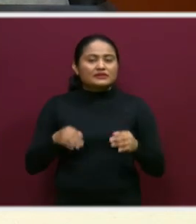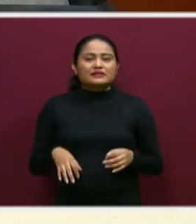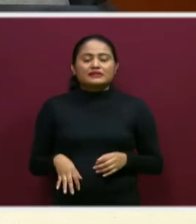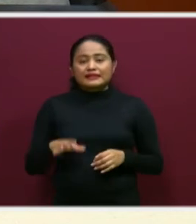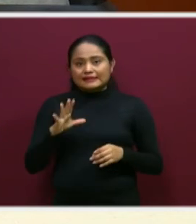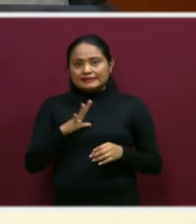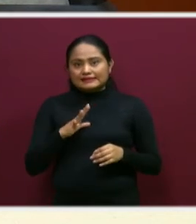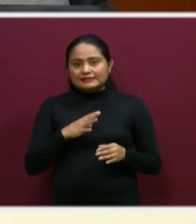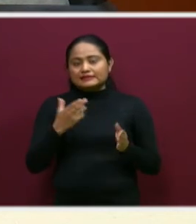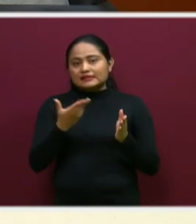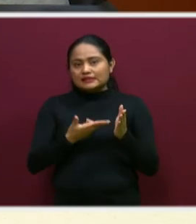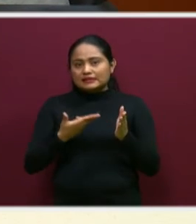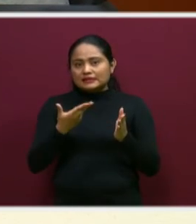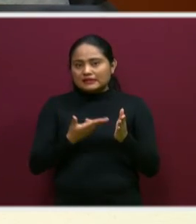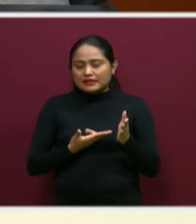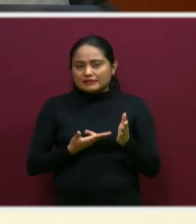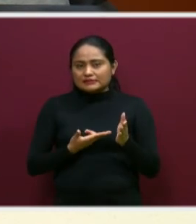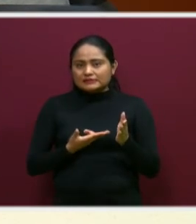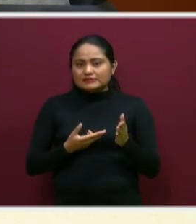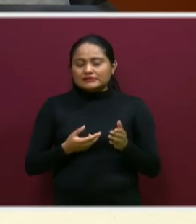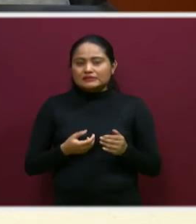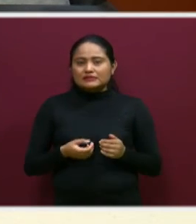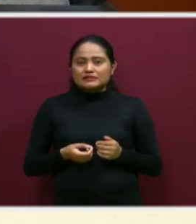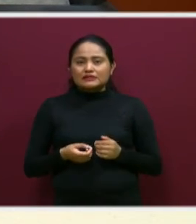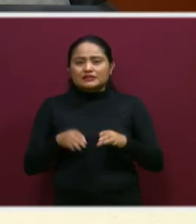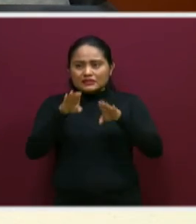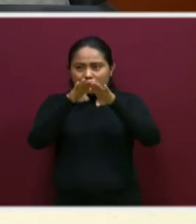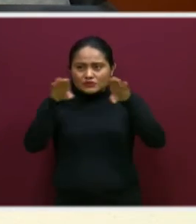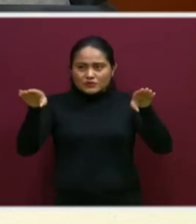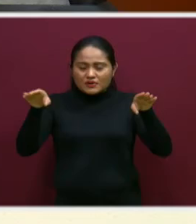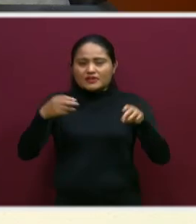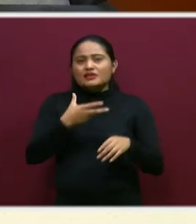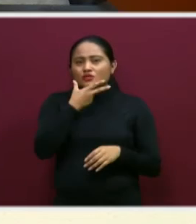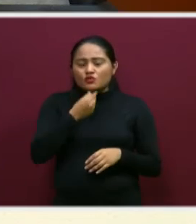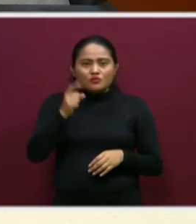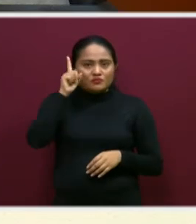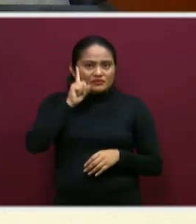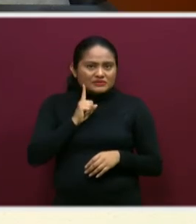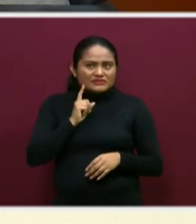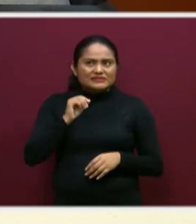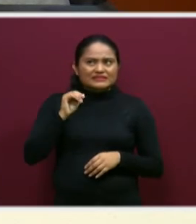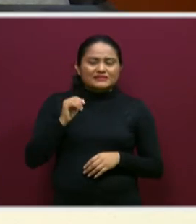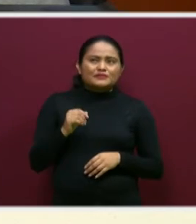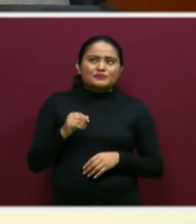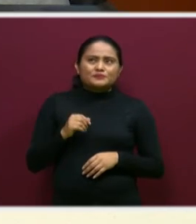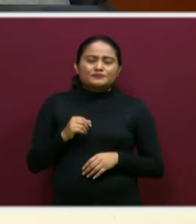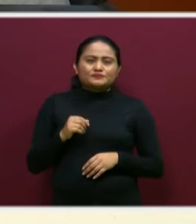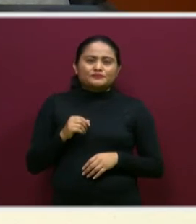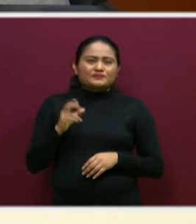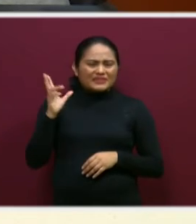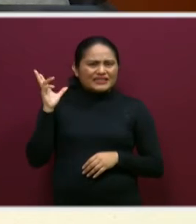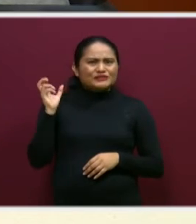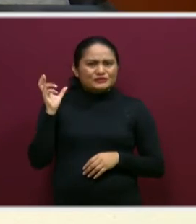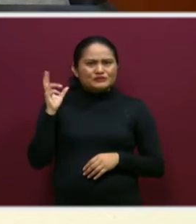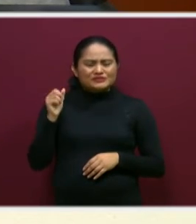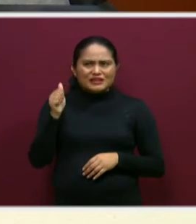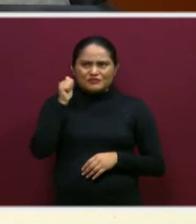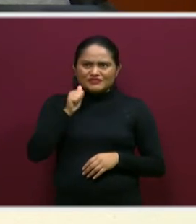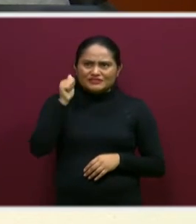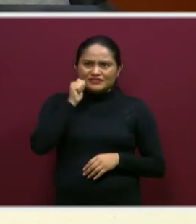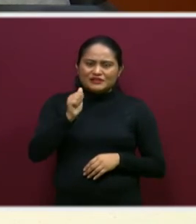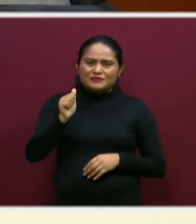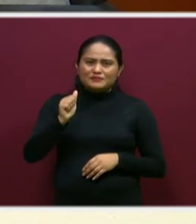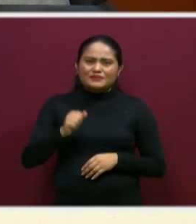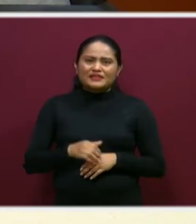perspectivas de género porque si bien escuchamos esta frase la oímos en varios lugares pero no sabemos definirla no